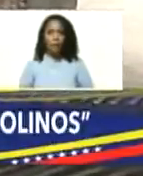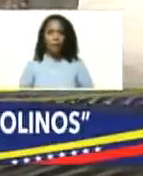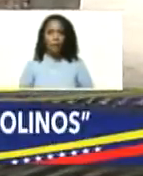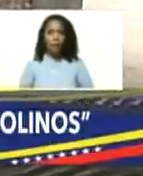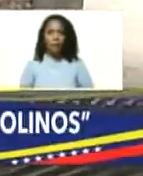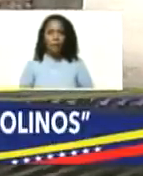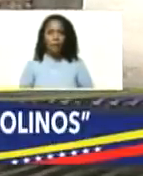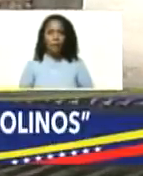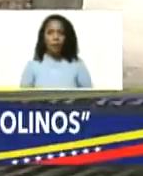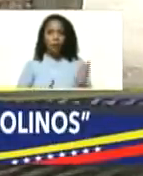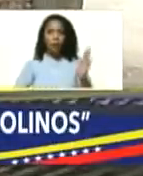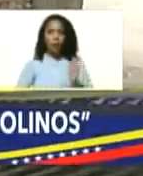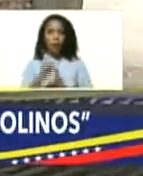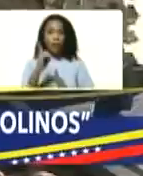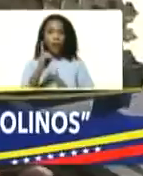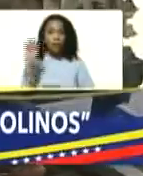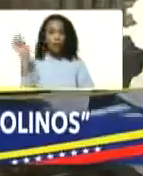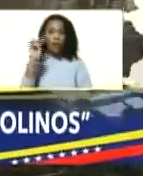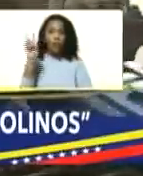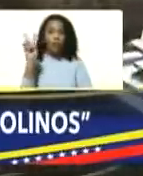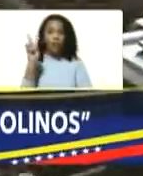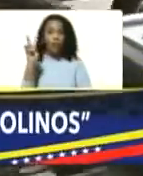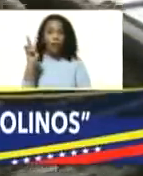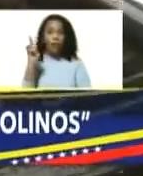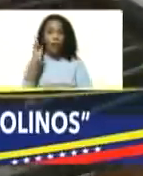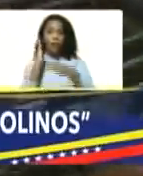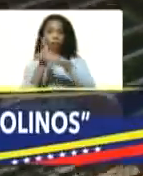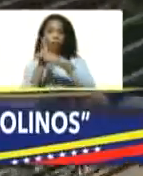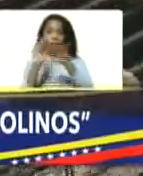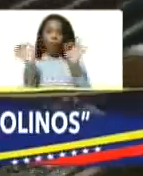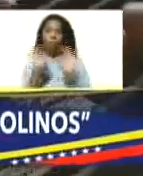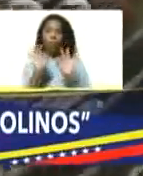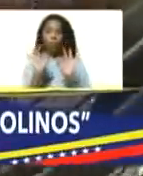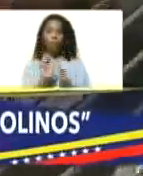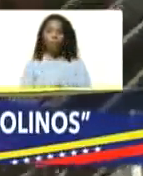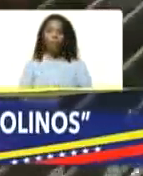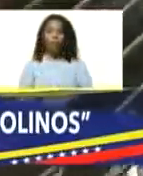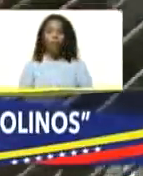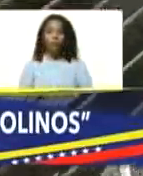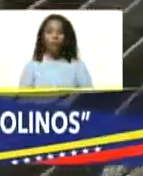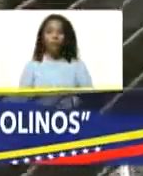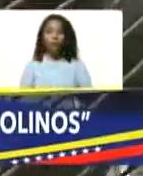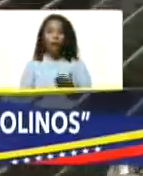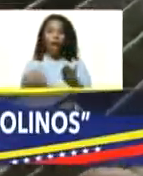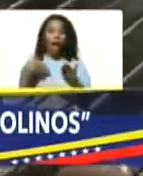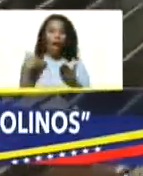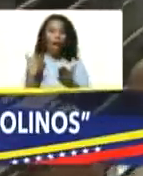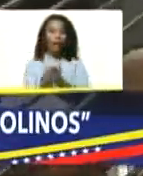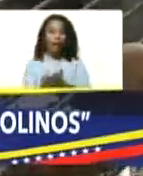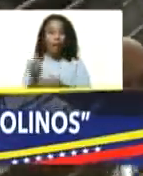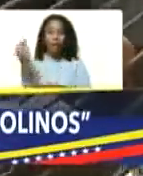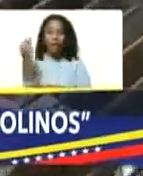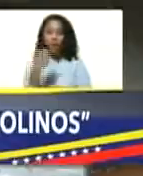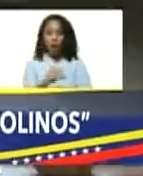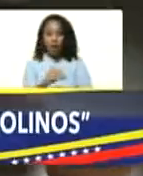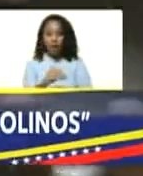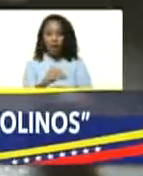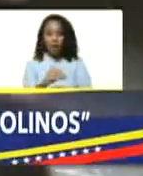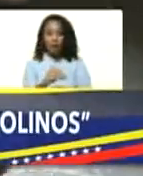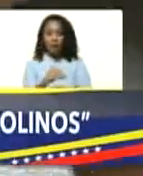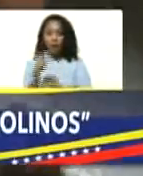y el desarrollo de venezuela es indetenible hasta los más recalcitrantes agoreros